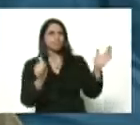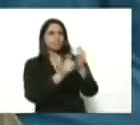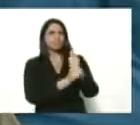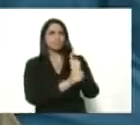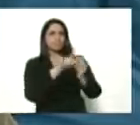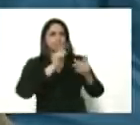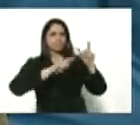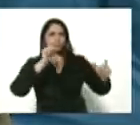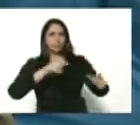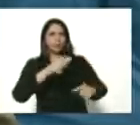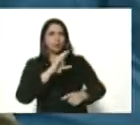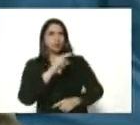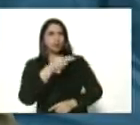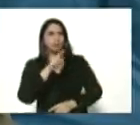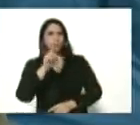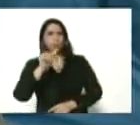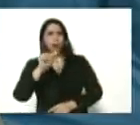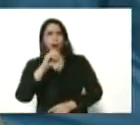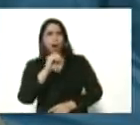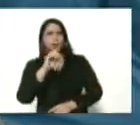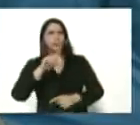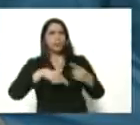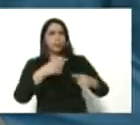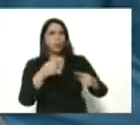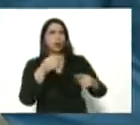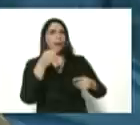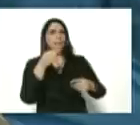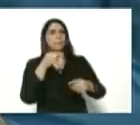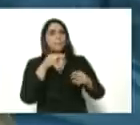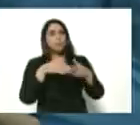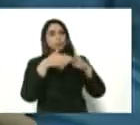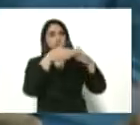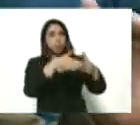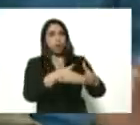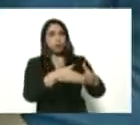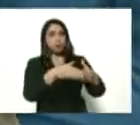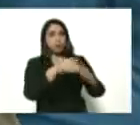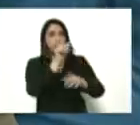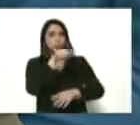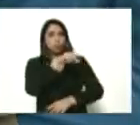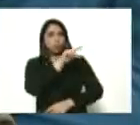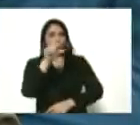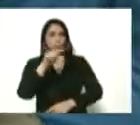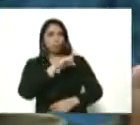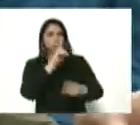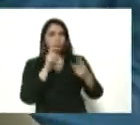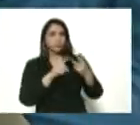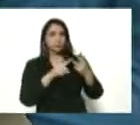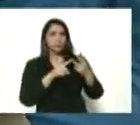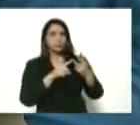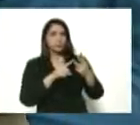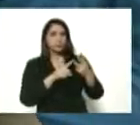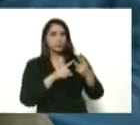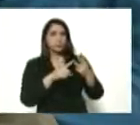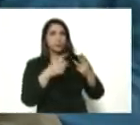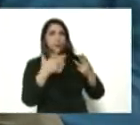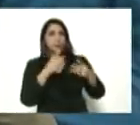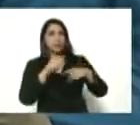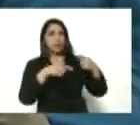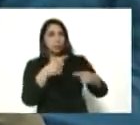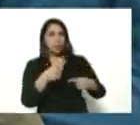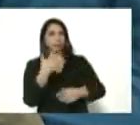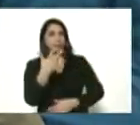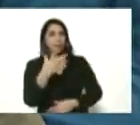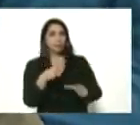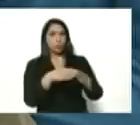esta gente en Chuao, luego en Puerto Cruz, y primero 8 y luego 5, 2 primero y luego 3, otro grupo de